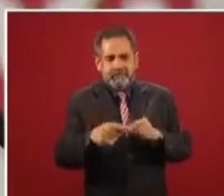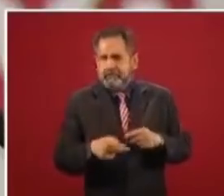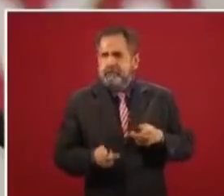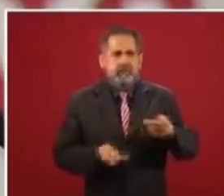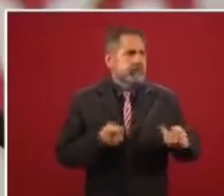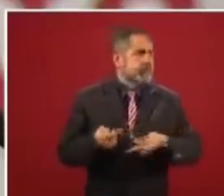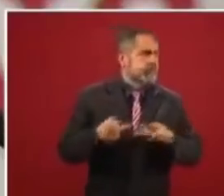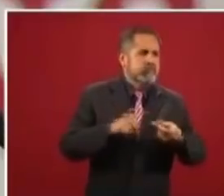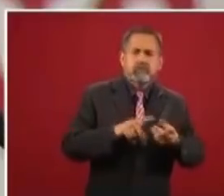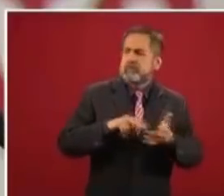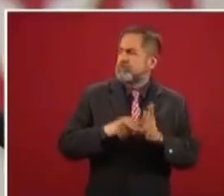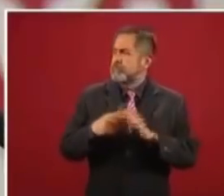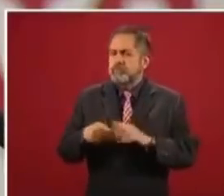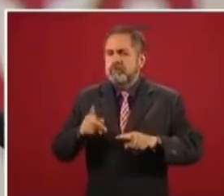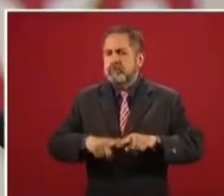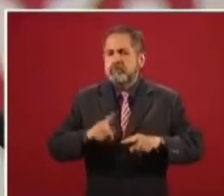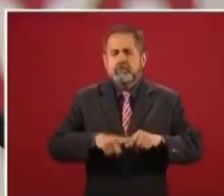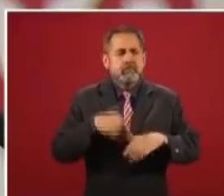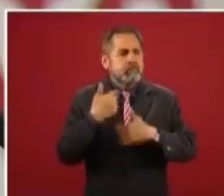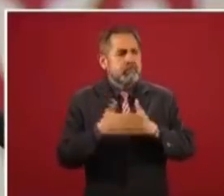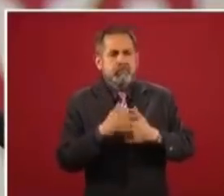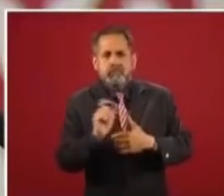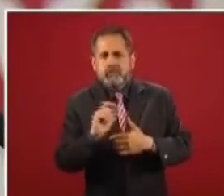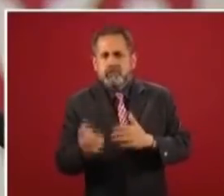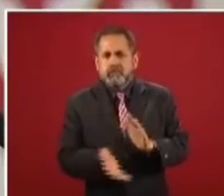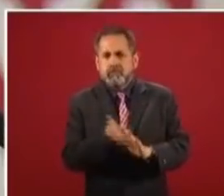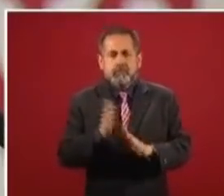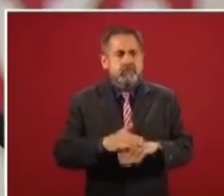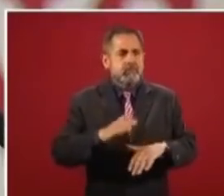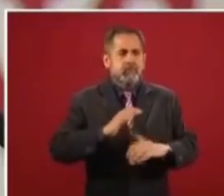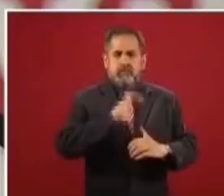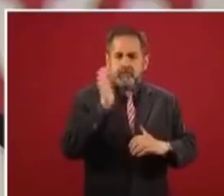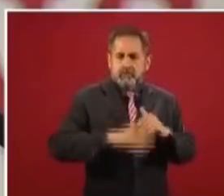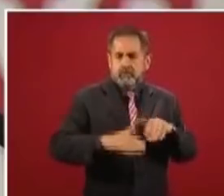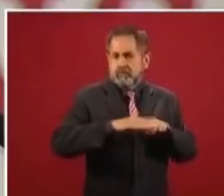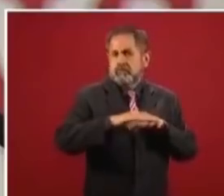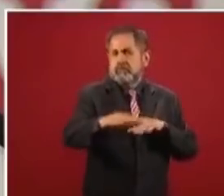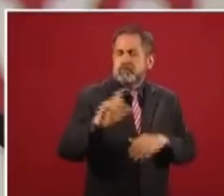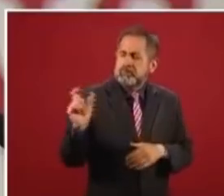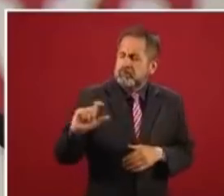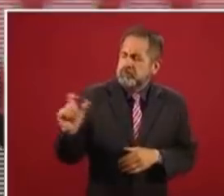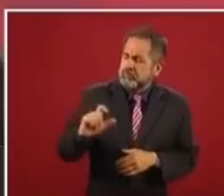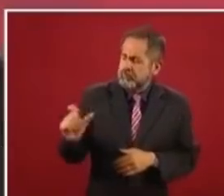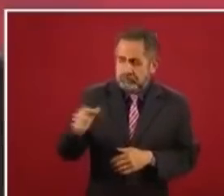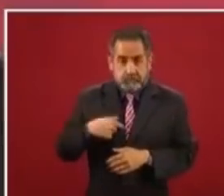Pregunto a los ingenieros que si cuándo terminábamos,